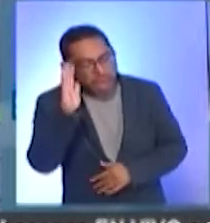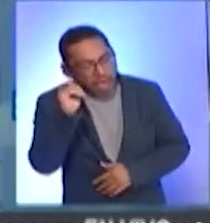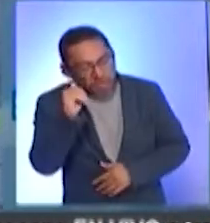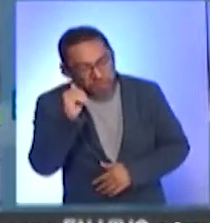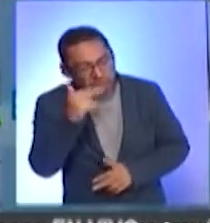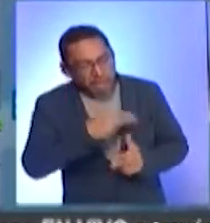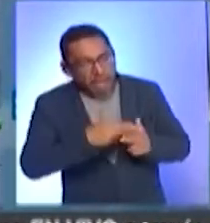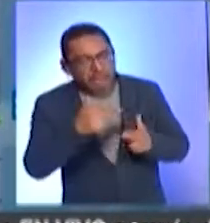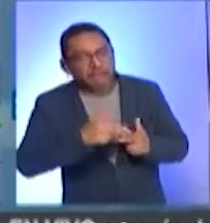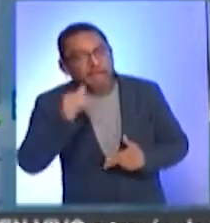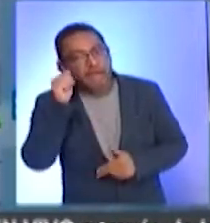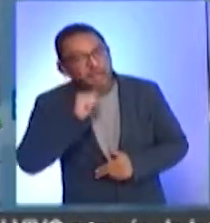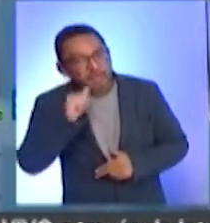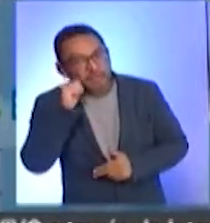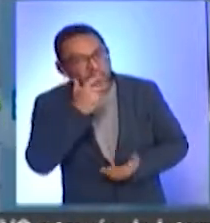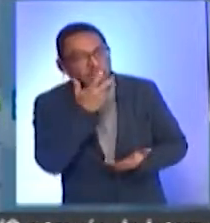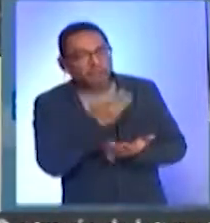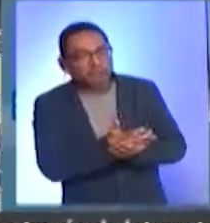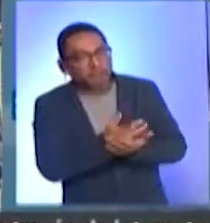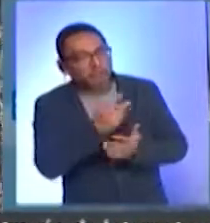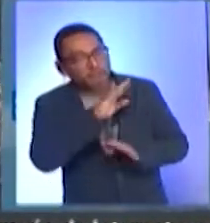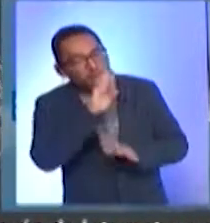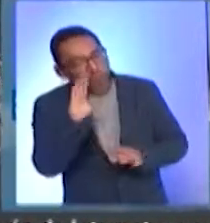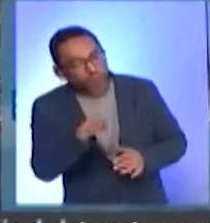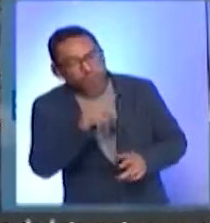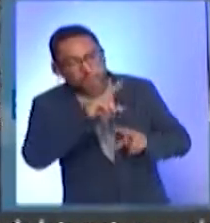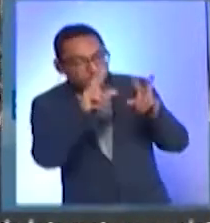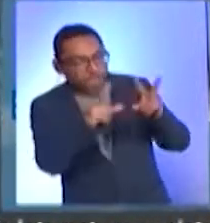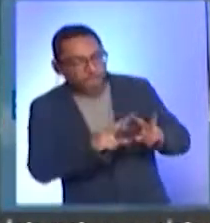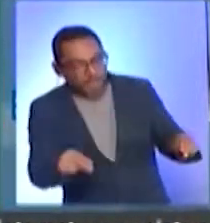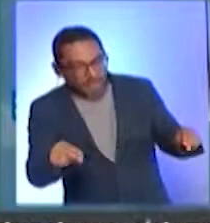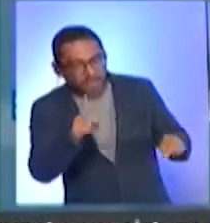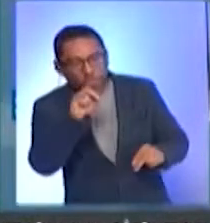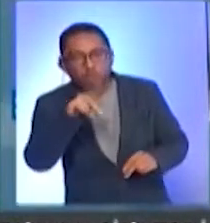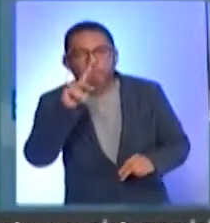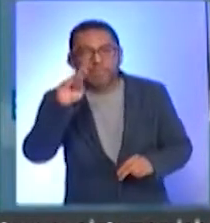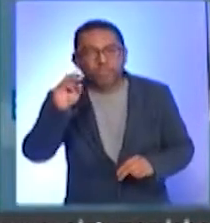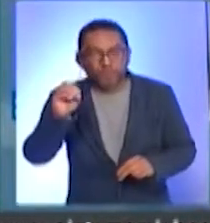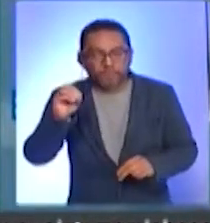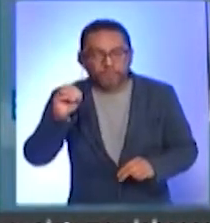siempre descanse en paz nuestro querido don beto